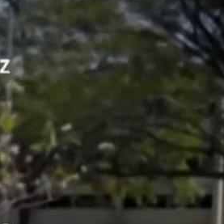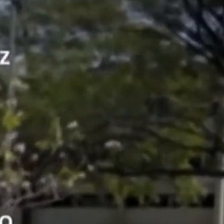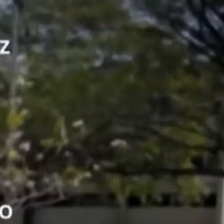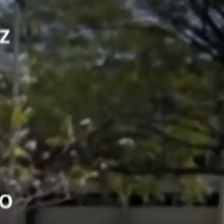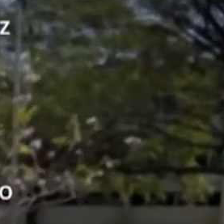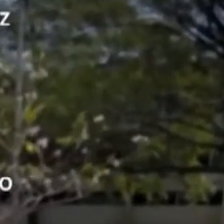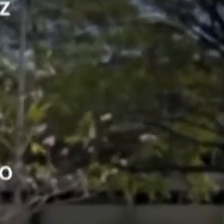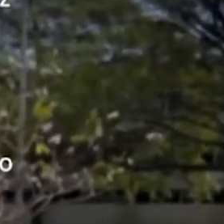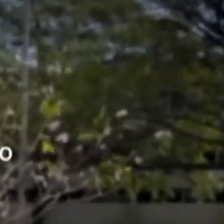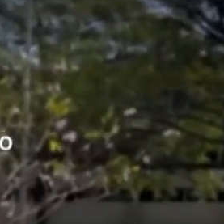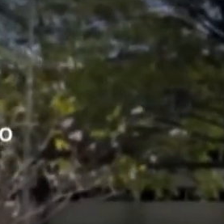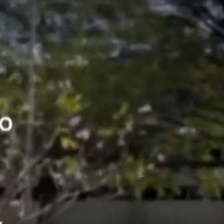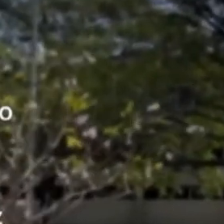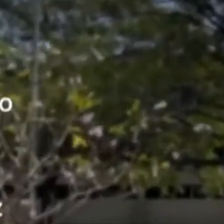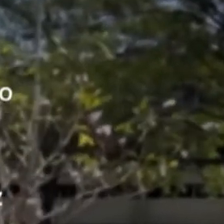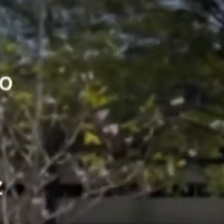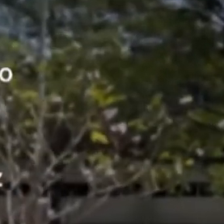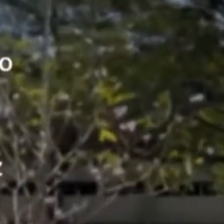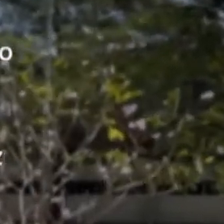¡Gracias!